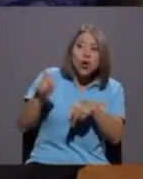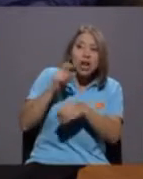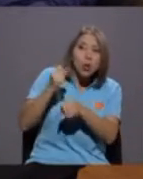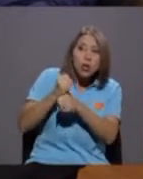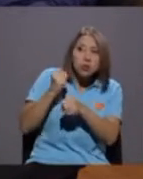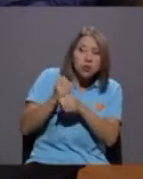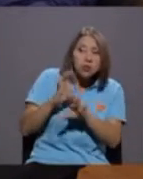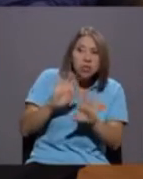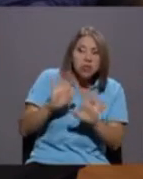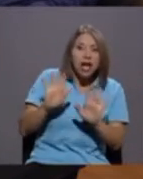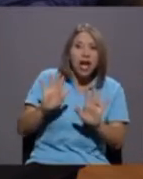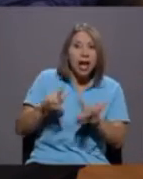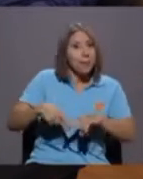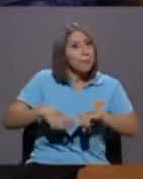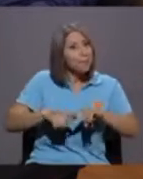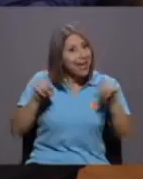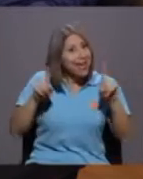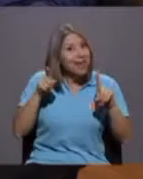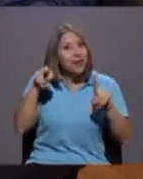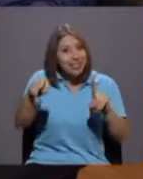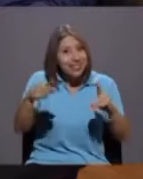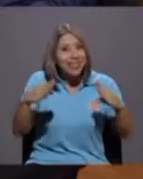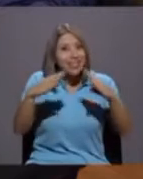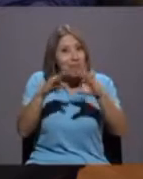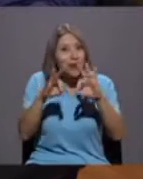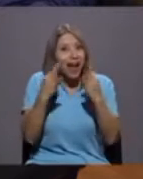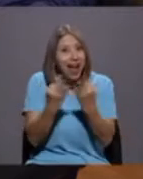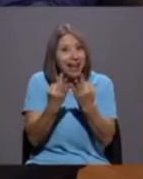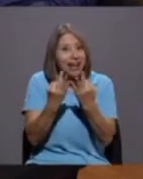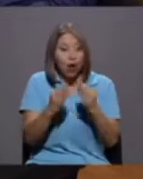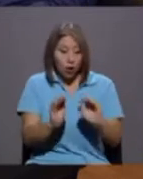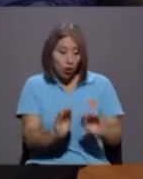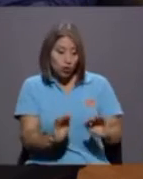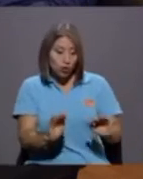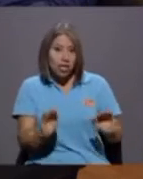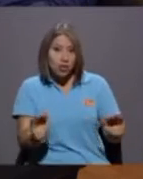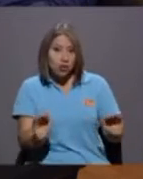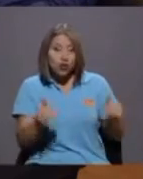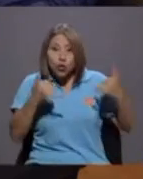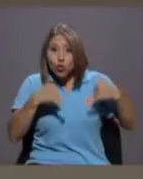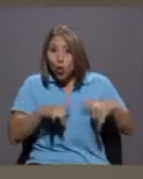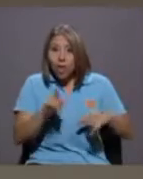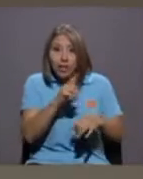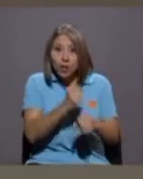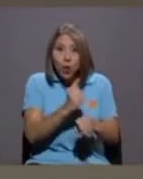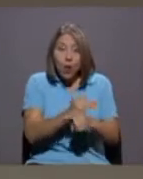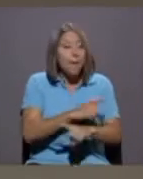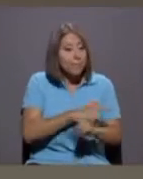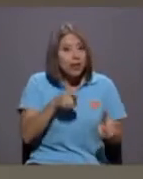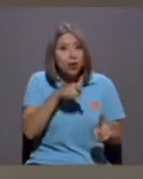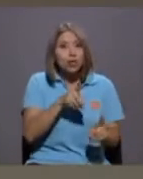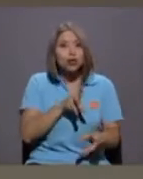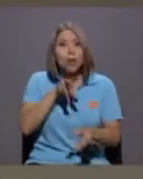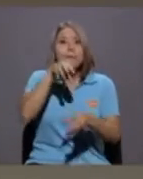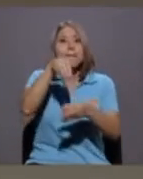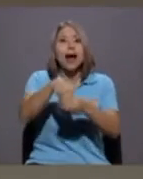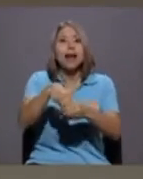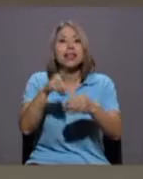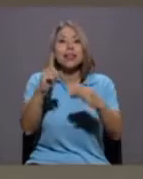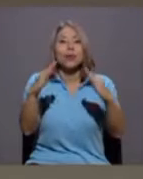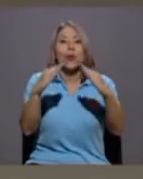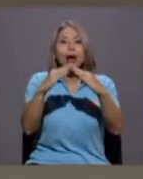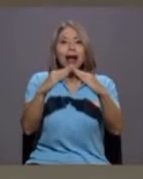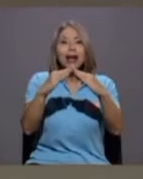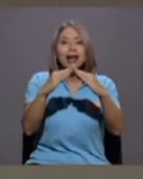hogar. Los niños no son productivos porque todavía no les tocó, pero sí son parte de un hogar. Y donde digo niños, hay